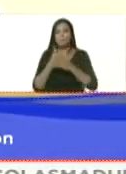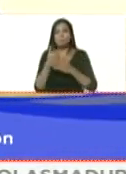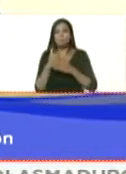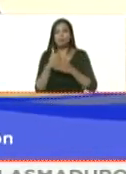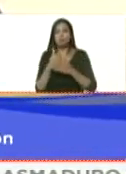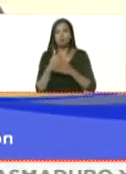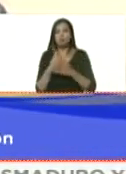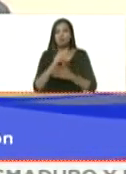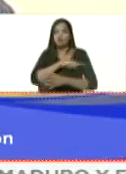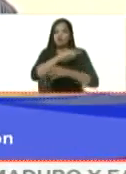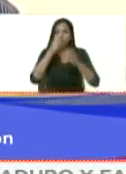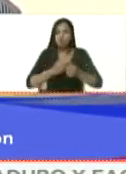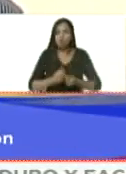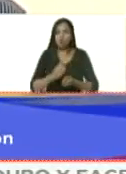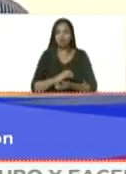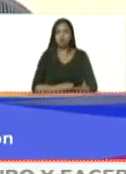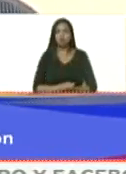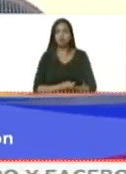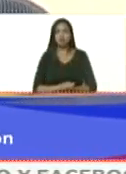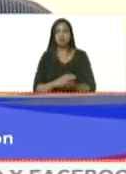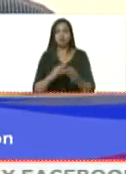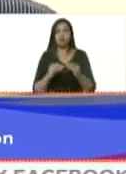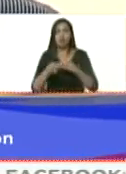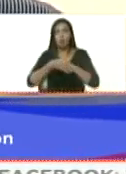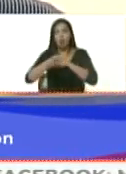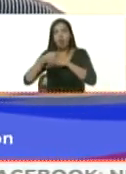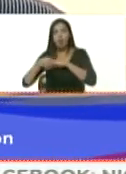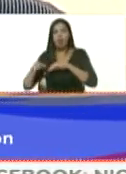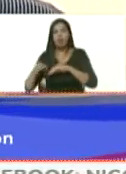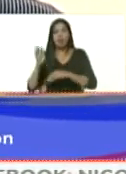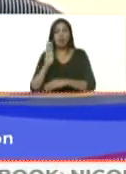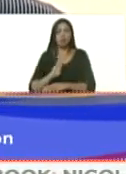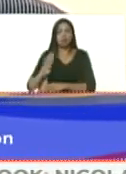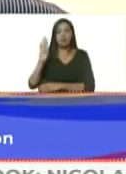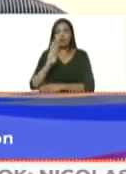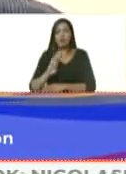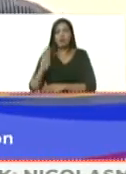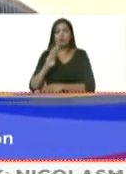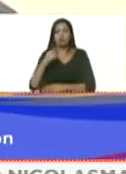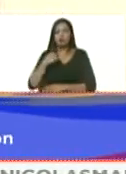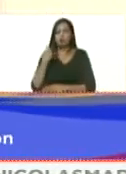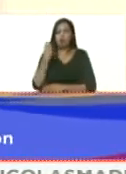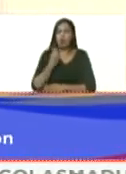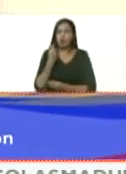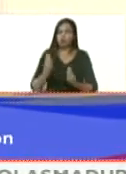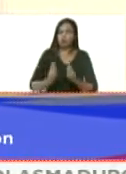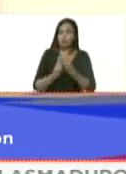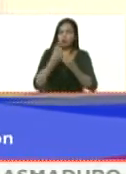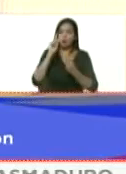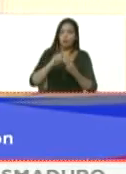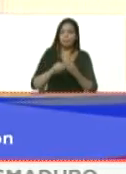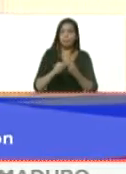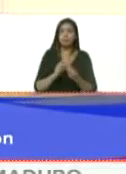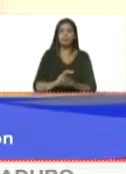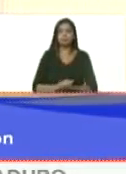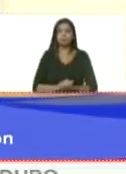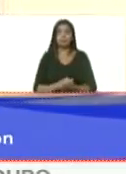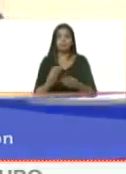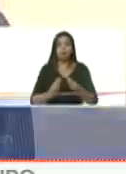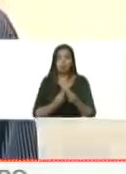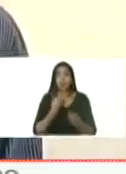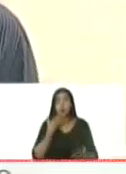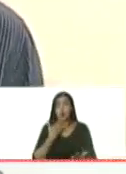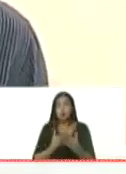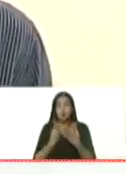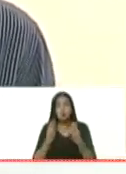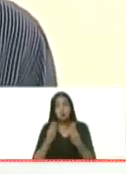ardua en la isla de Barbados. Me hago también acompaño el agradecimiento que usted